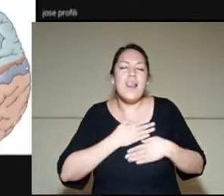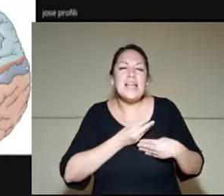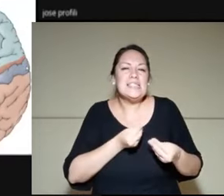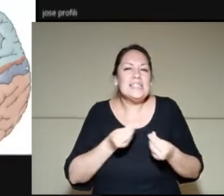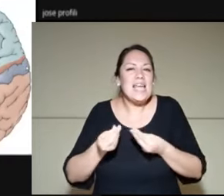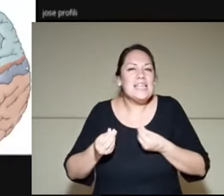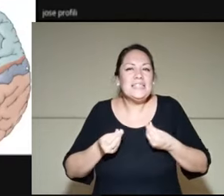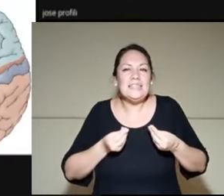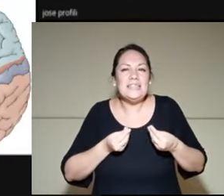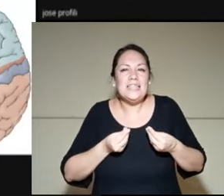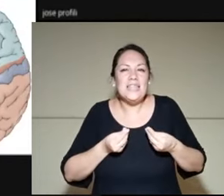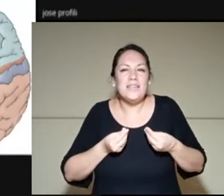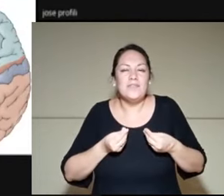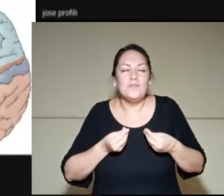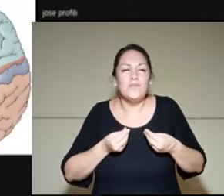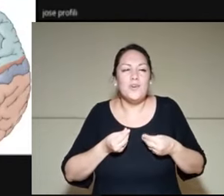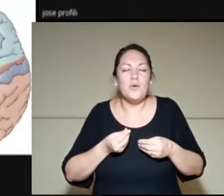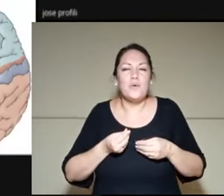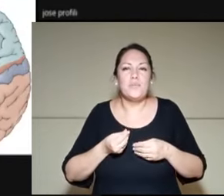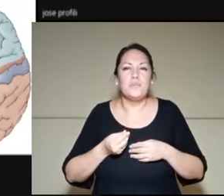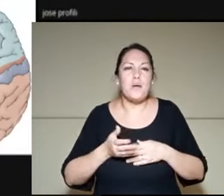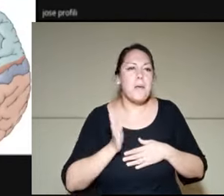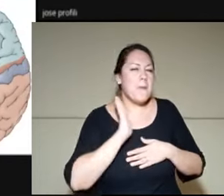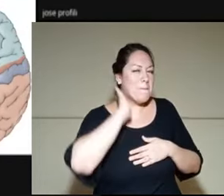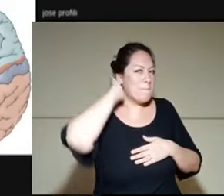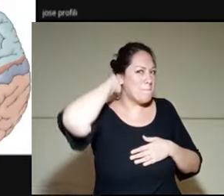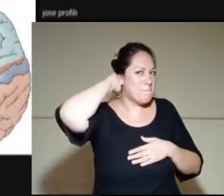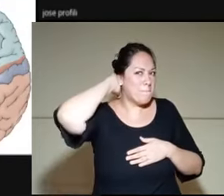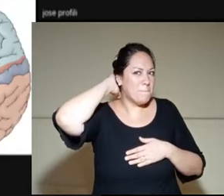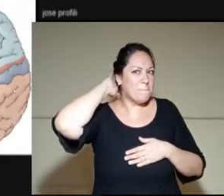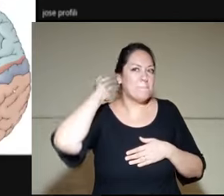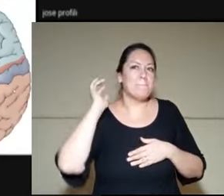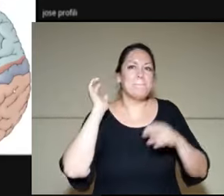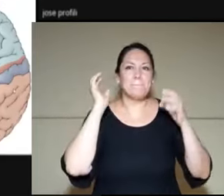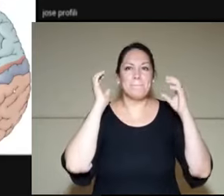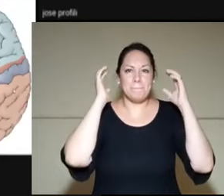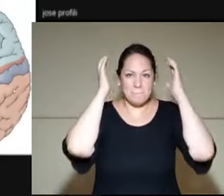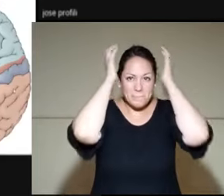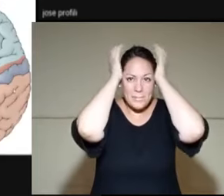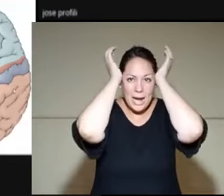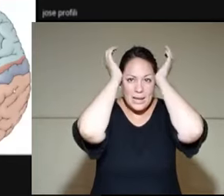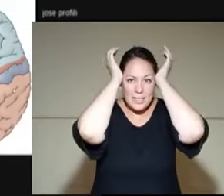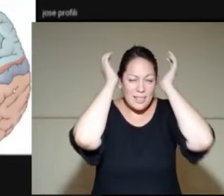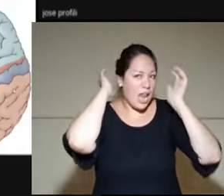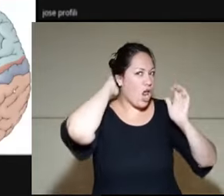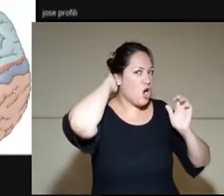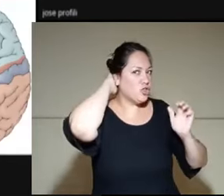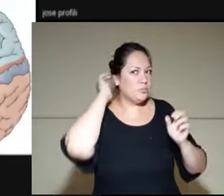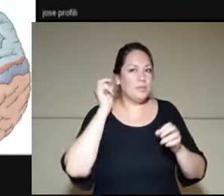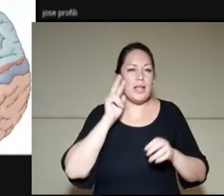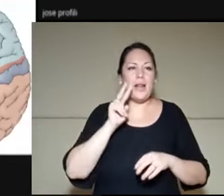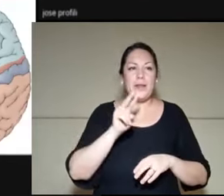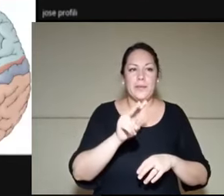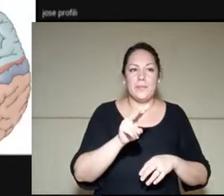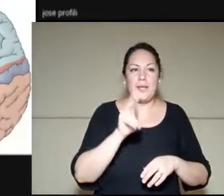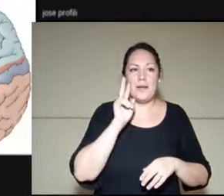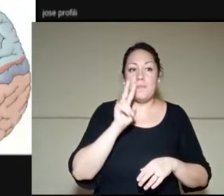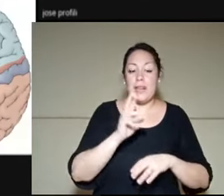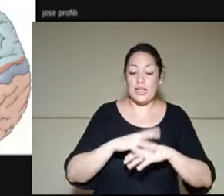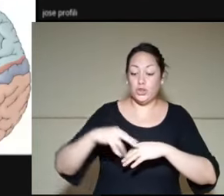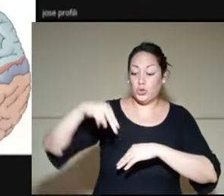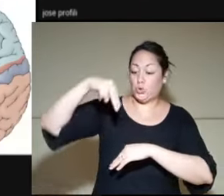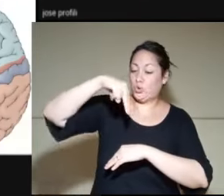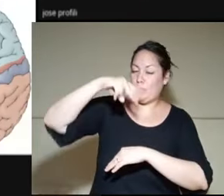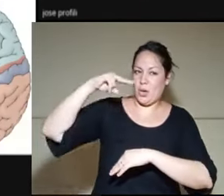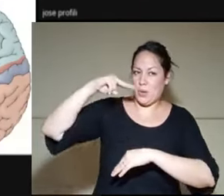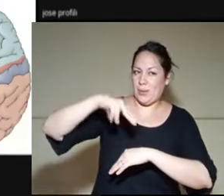área sensitiva, y por detrás vemos el parietal, esta parte, y un poquito del occipital acá atrás. Fíjense, en